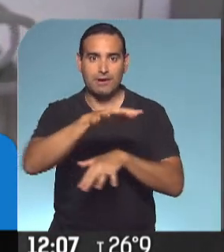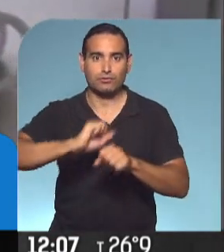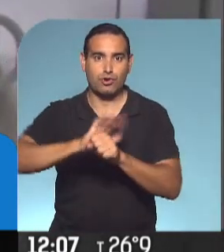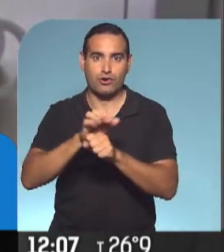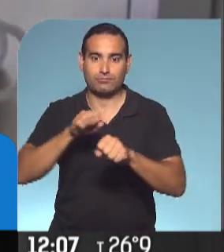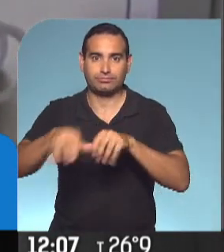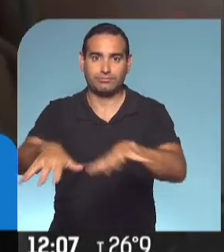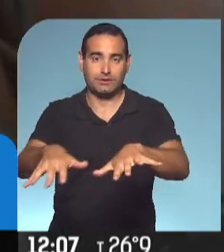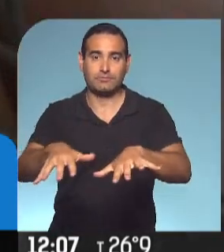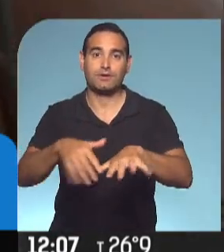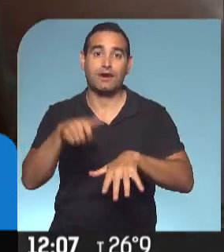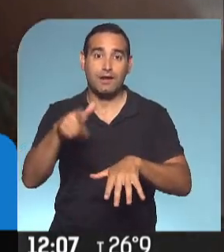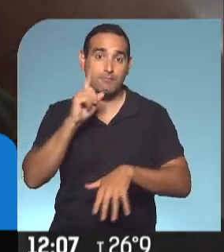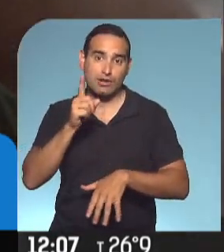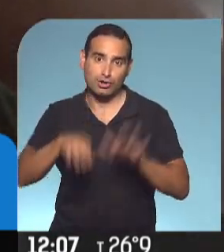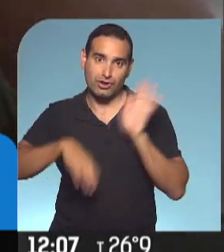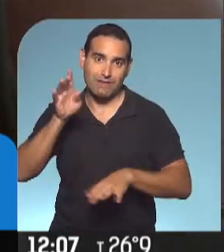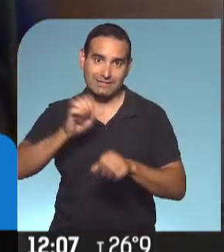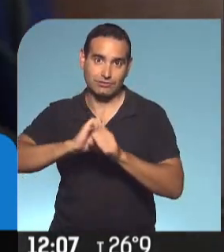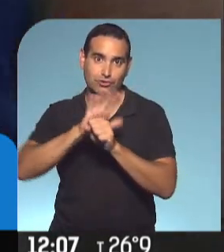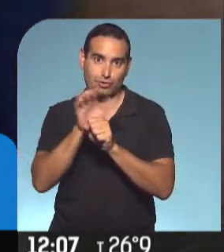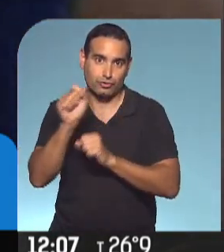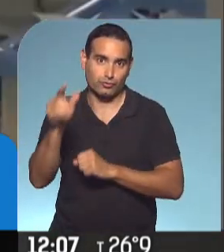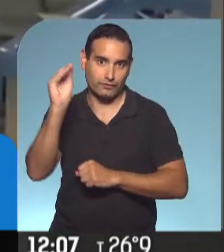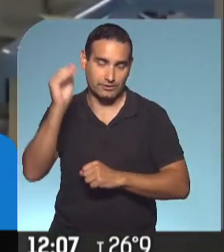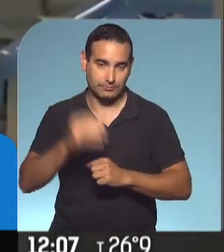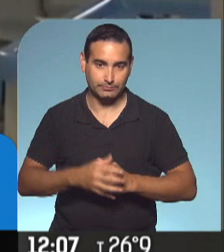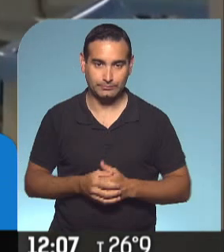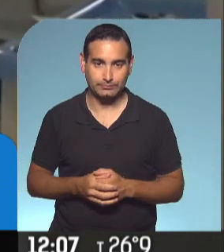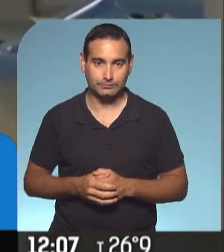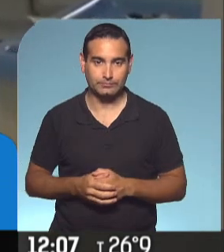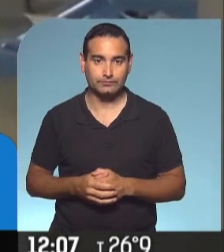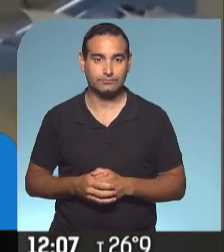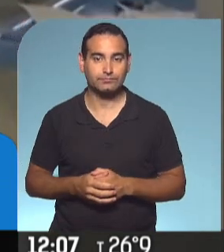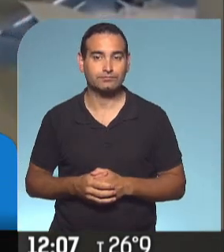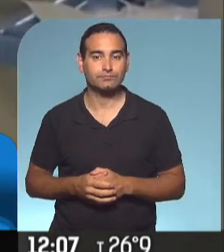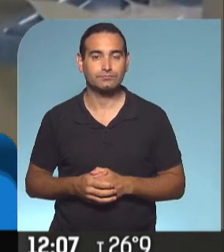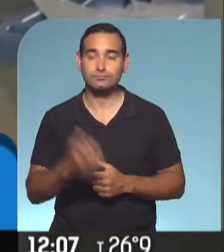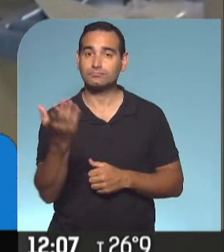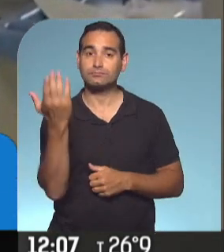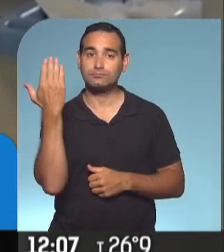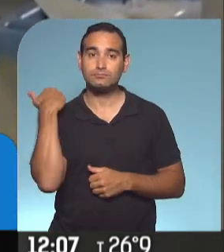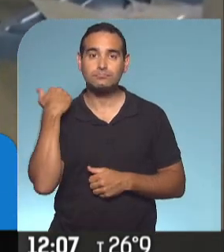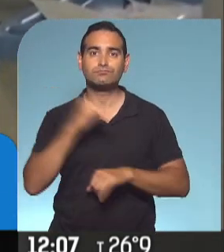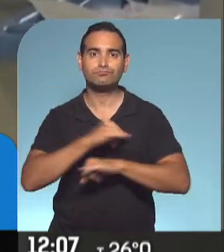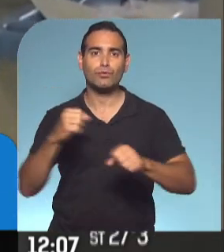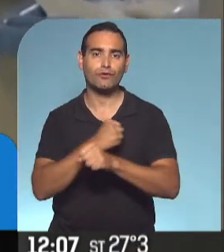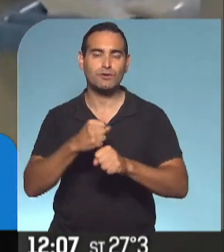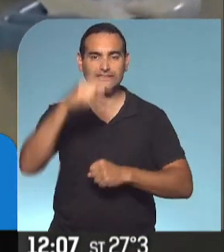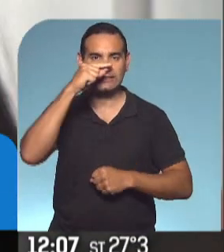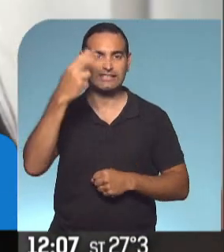que serían más contagiosas y resistentes a las vacunas en las últimas horas se confirmaron